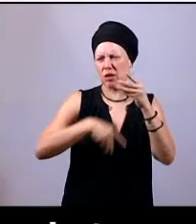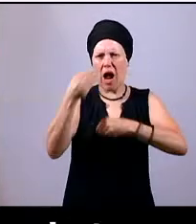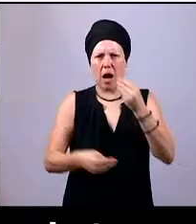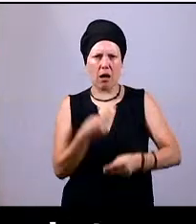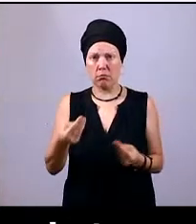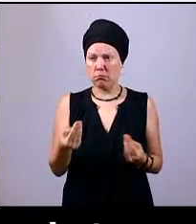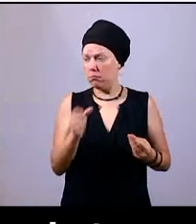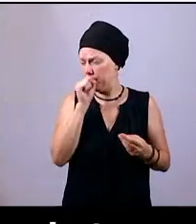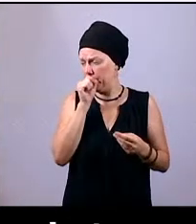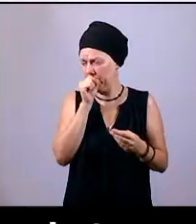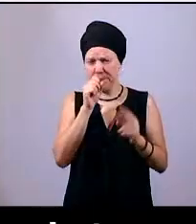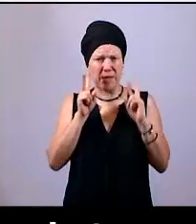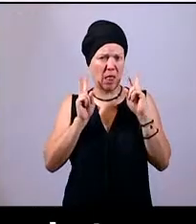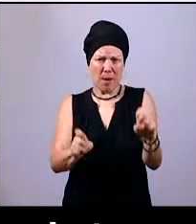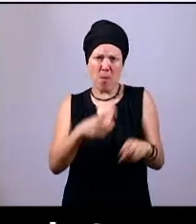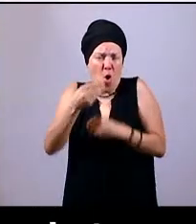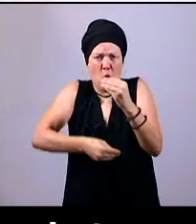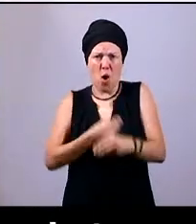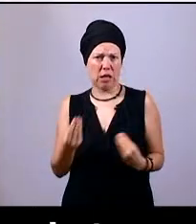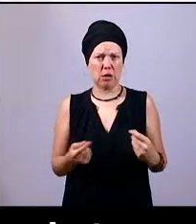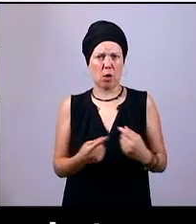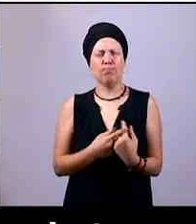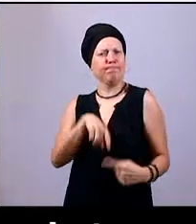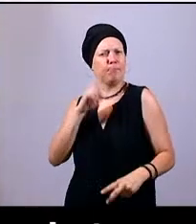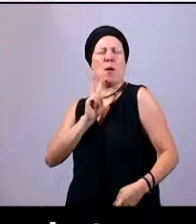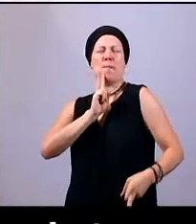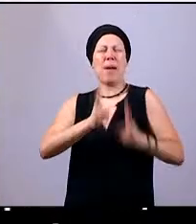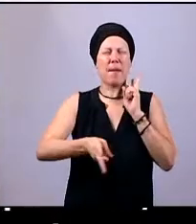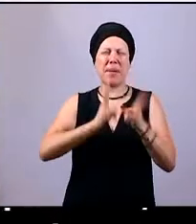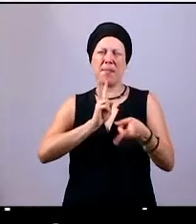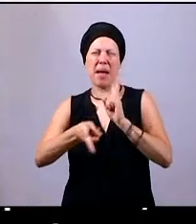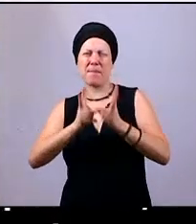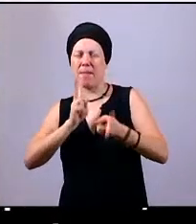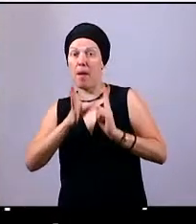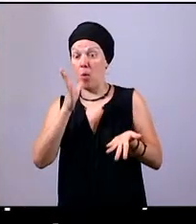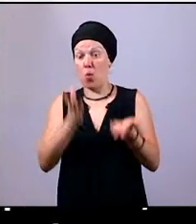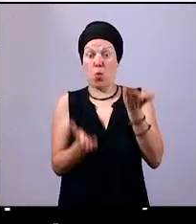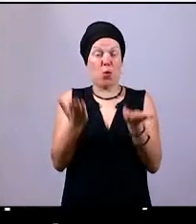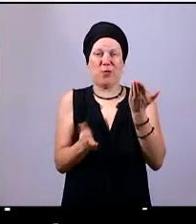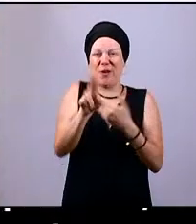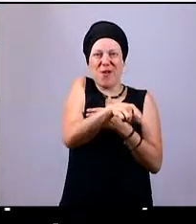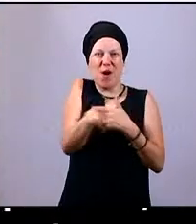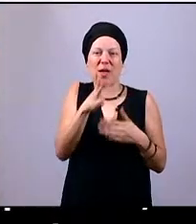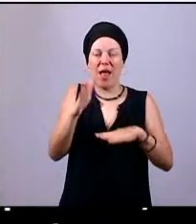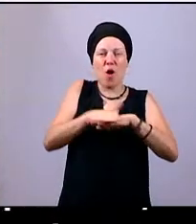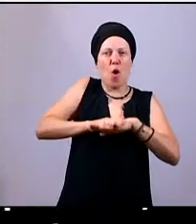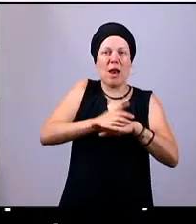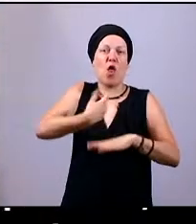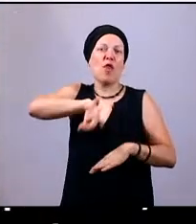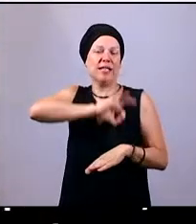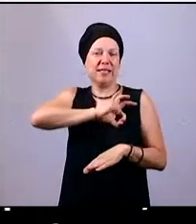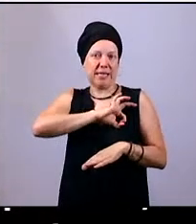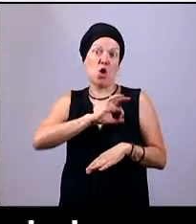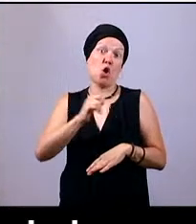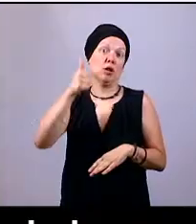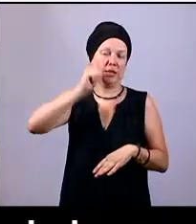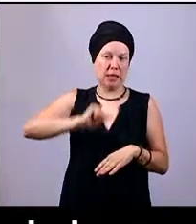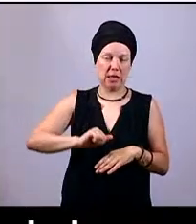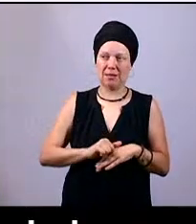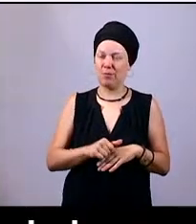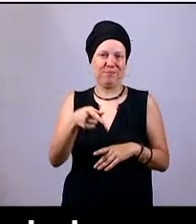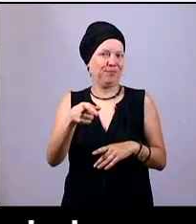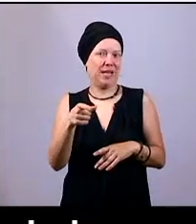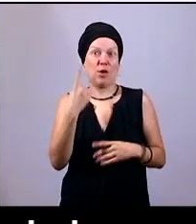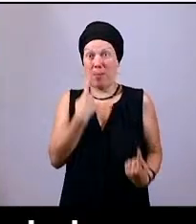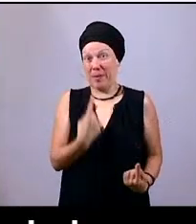desde un primer momento combatiendo todas y cada una de las injusticias del Gobierno del señor Sánchez. Esta no es